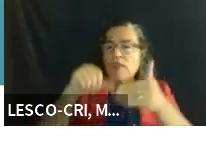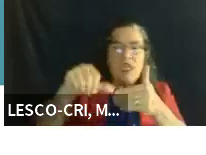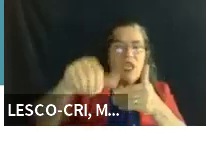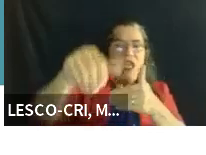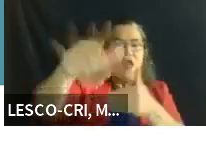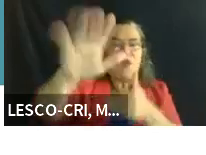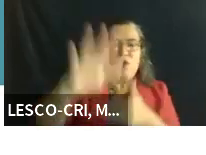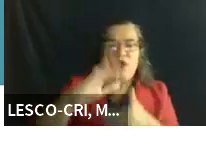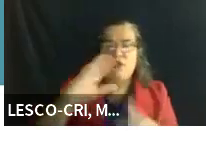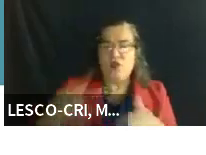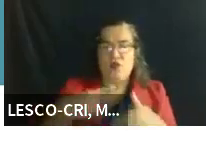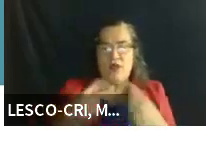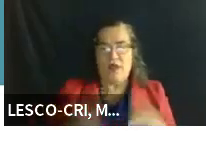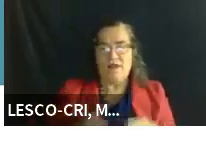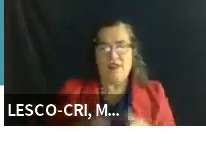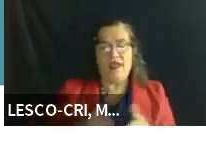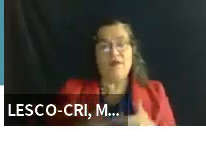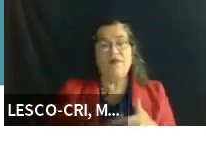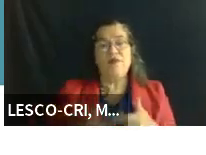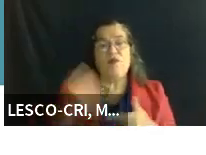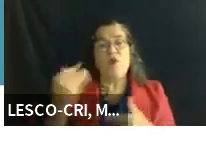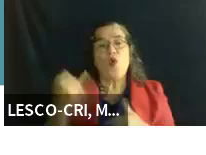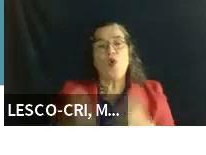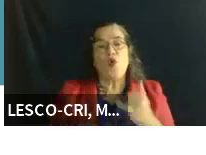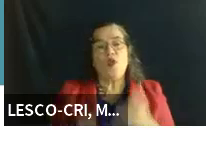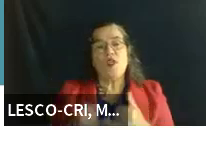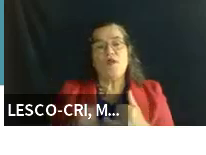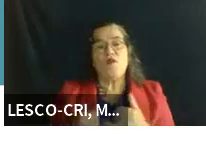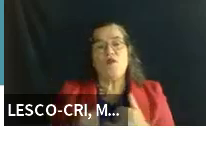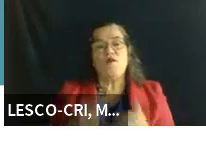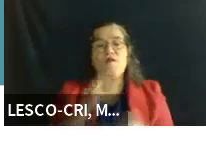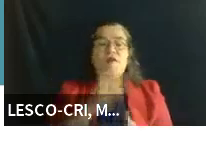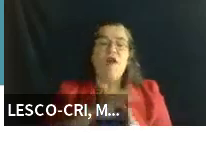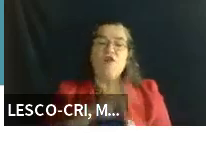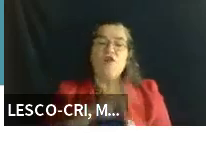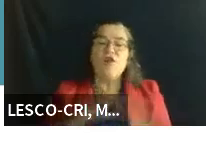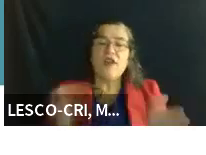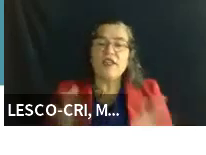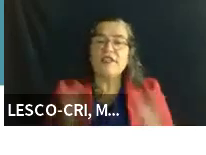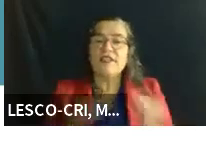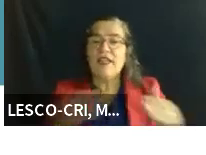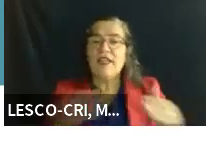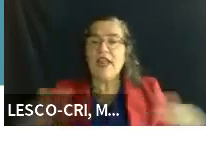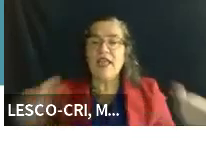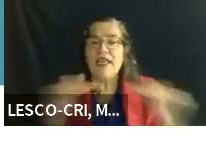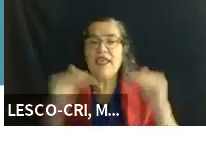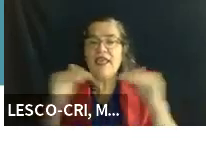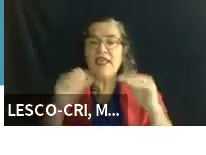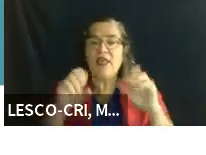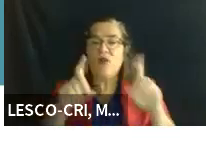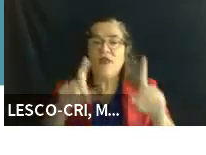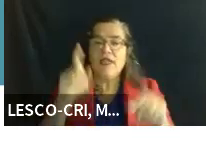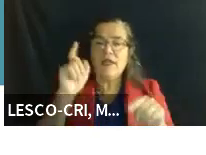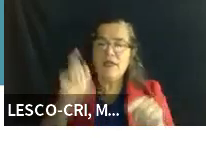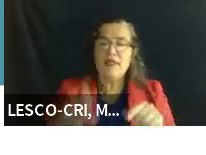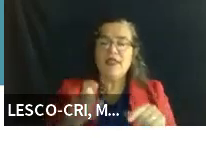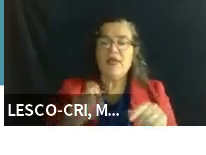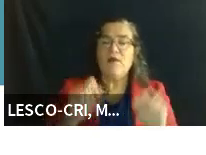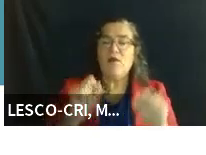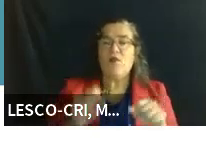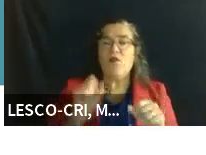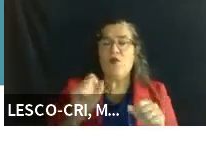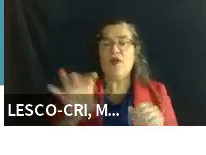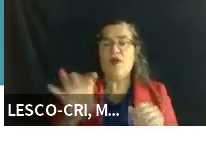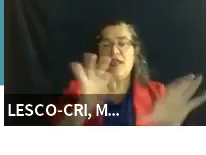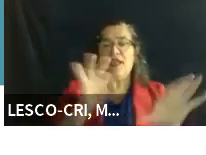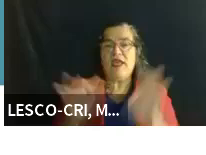Y por último, favorecer la equidad educativa, ¿no? Entender que las personas deben tener la oportunidad de elegir cómo, cuándo